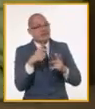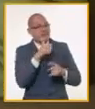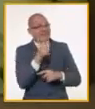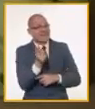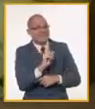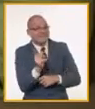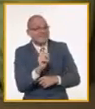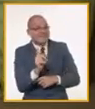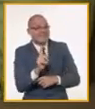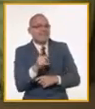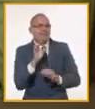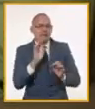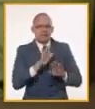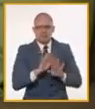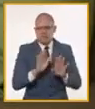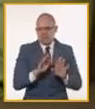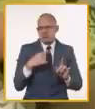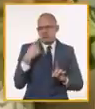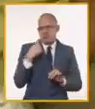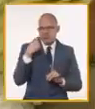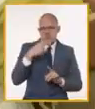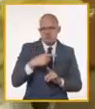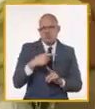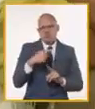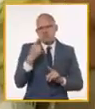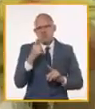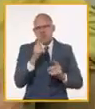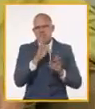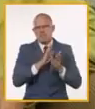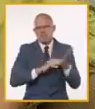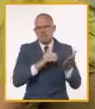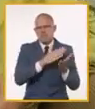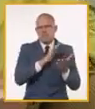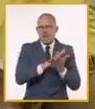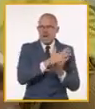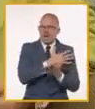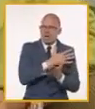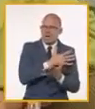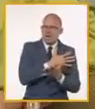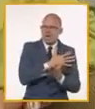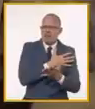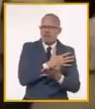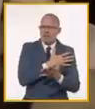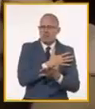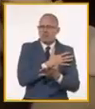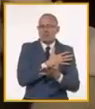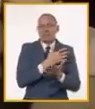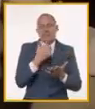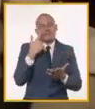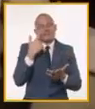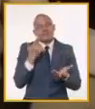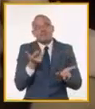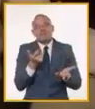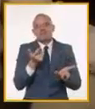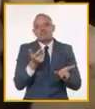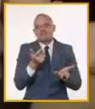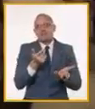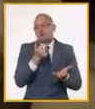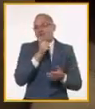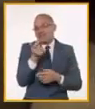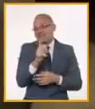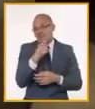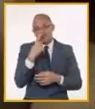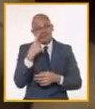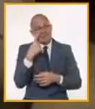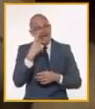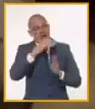estábamos en la sierra, nosotros nos fuimos ya en marzo. Era más fácil tener médicos aquí, en No, esta zona. tener de todo. En la Sierra Maestra lo